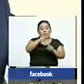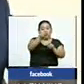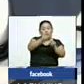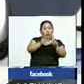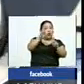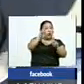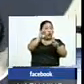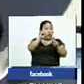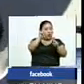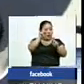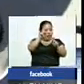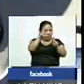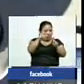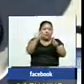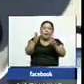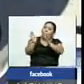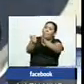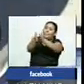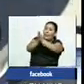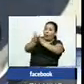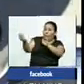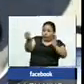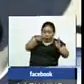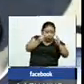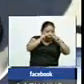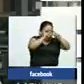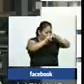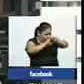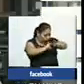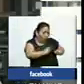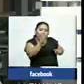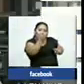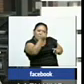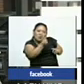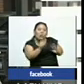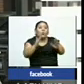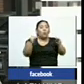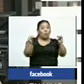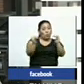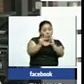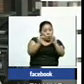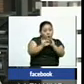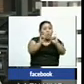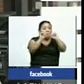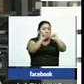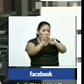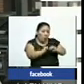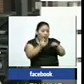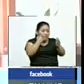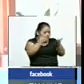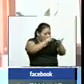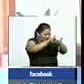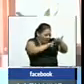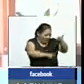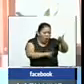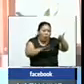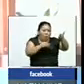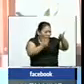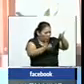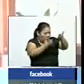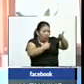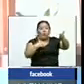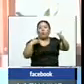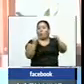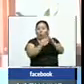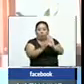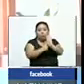ya se han solicitado auditorías al interior del Ministerio. En ellas, incluso, podrían salir a la luz más casos de